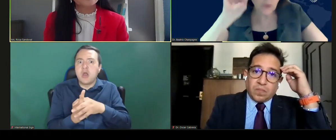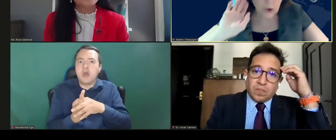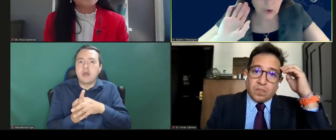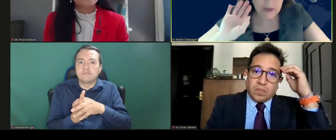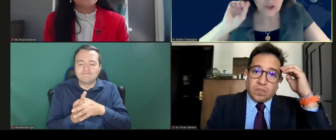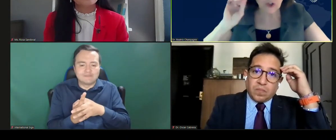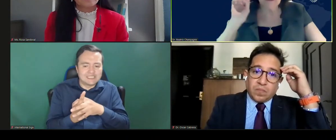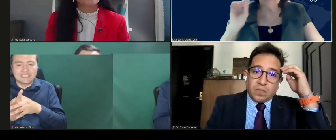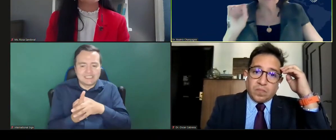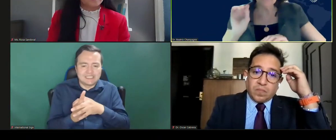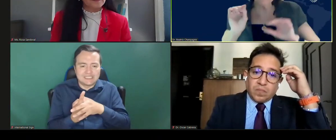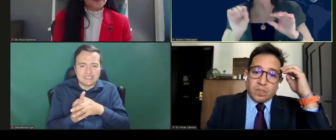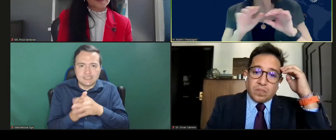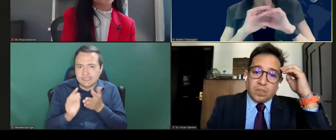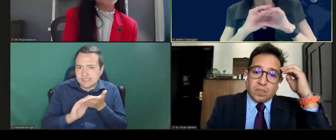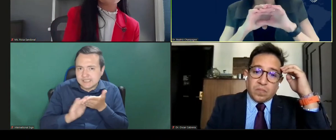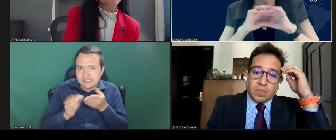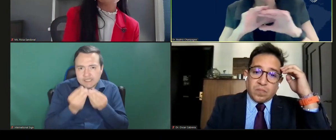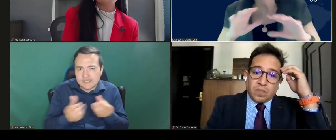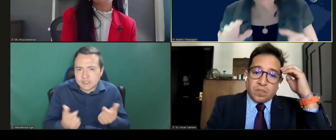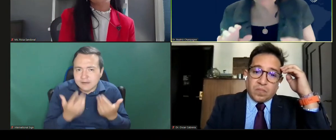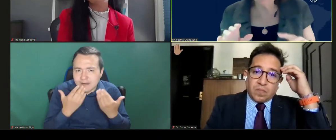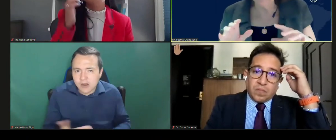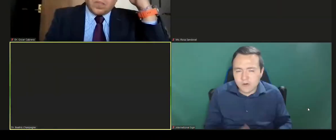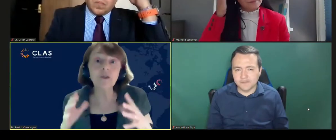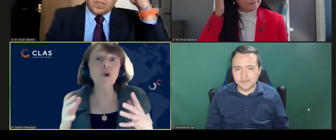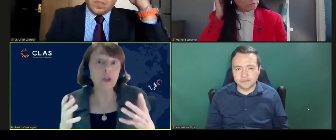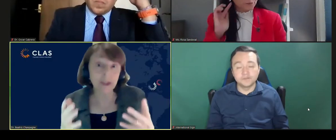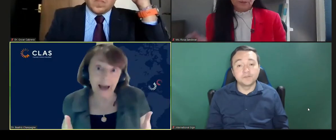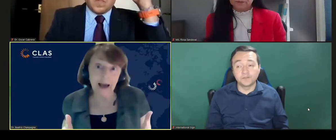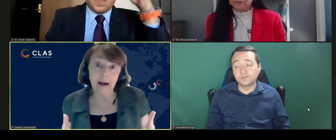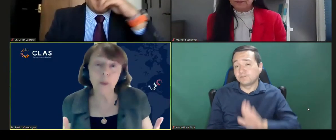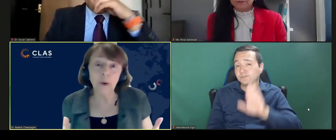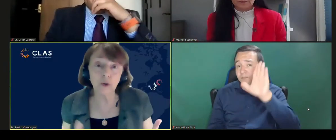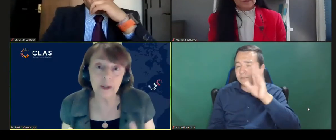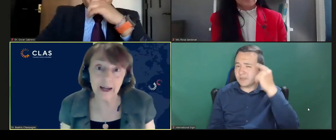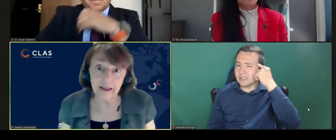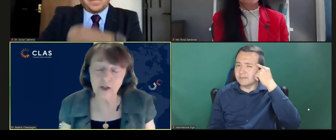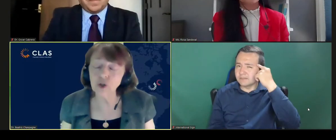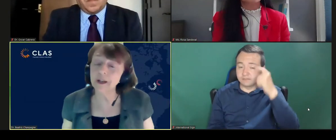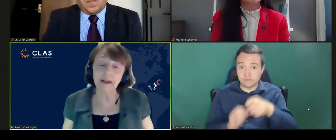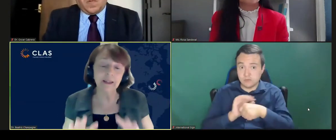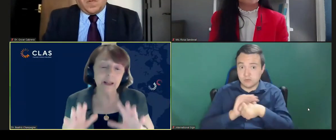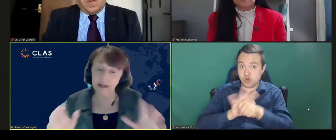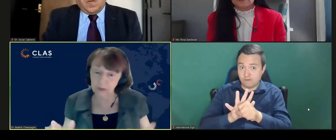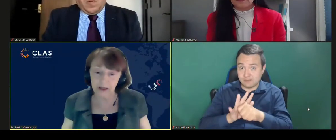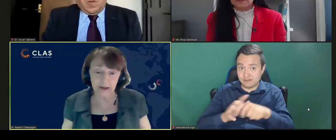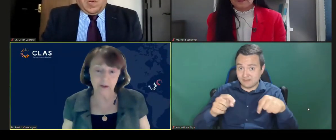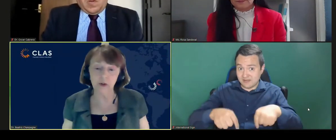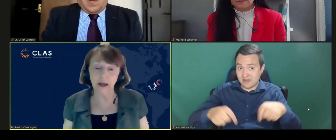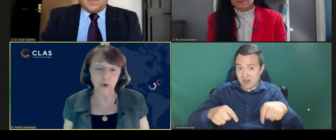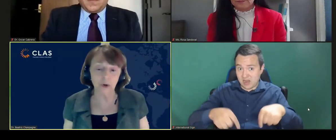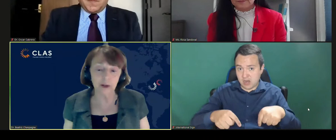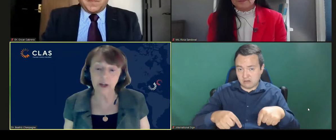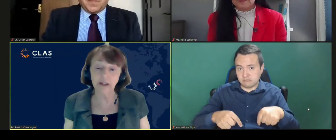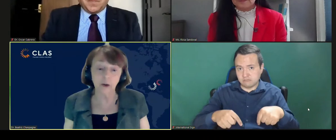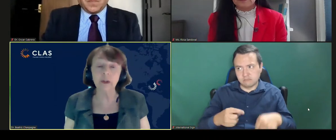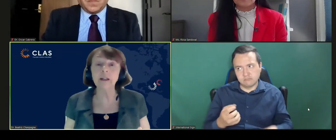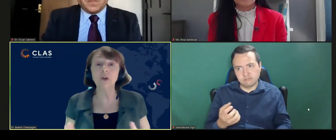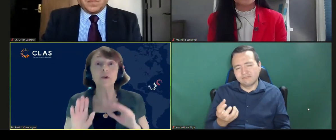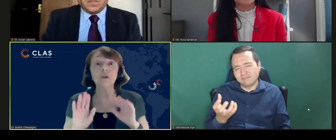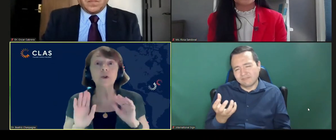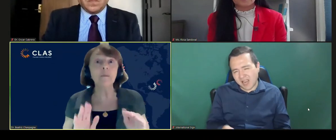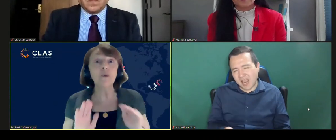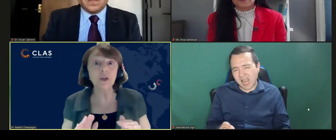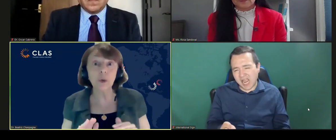si yo puedo mencionar brevemente yo creo que la pandemia no está oportunidad de yo sé que es terrible lo que lo que está